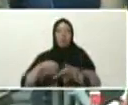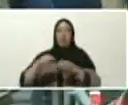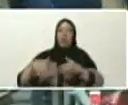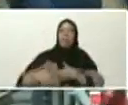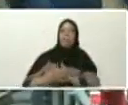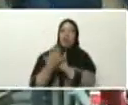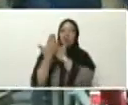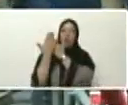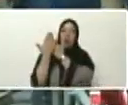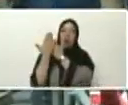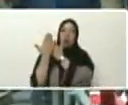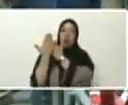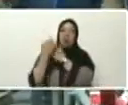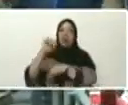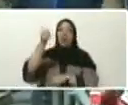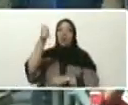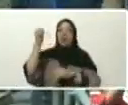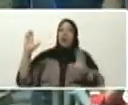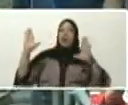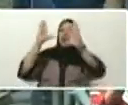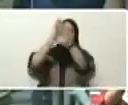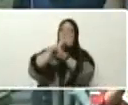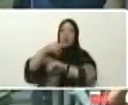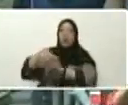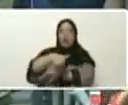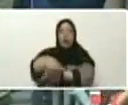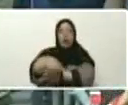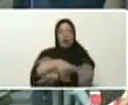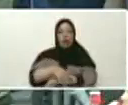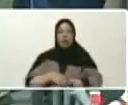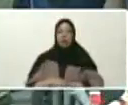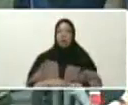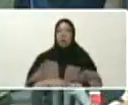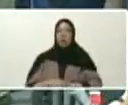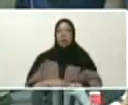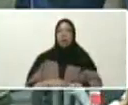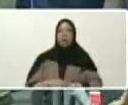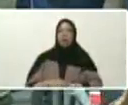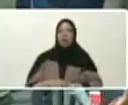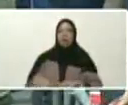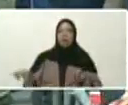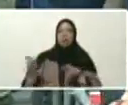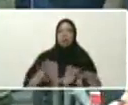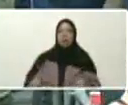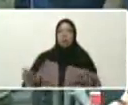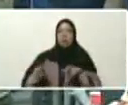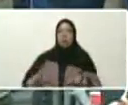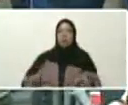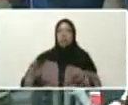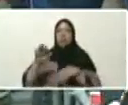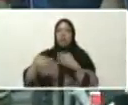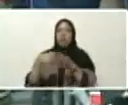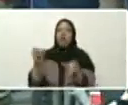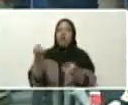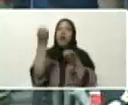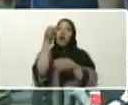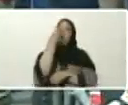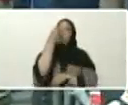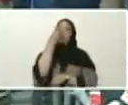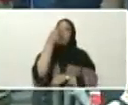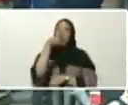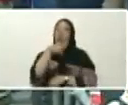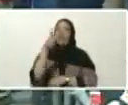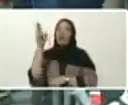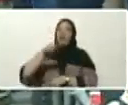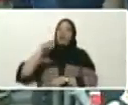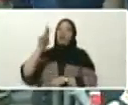madrugada y todavía a las 10 de la noche anda en la calle revisando a ver quién no le llegó el gas, a quién no le llegó la bolsa Clark. Esta mujer que no